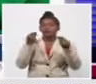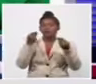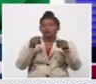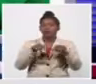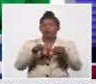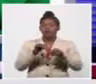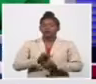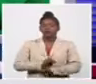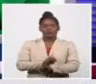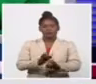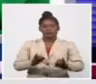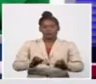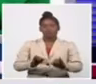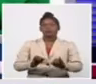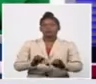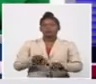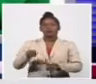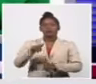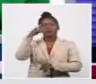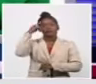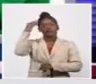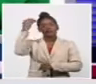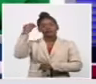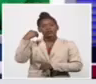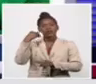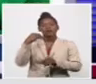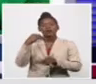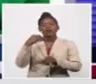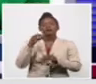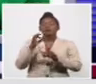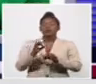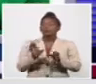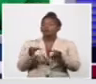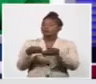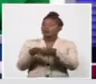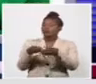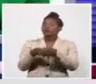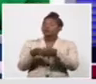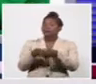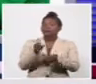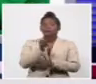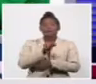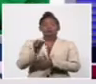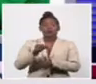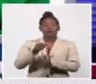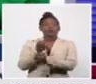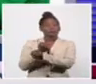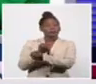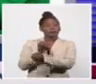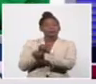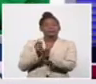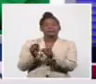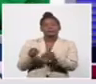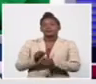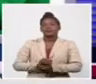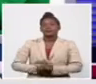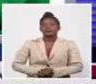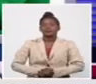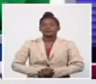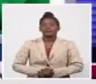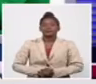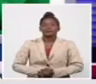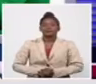pues indiscutiblemente siempre hay un grupo de personas de mucho riesgo. Hoy comenzamos esta